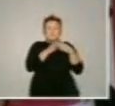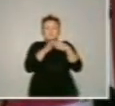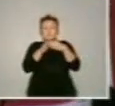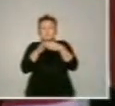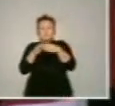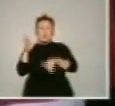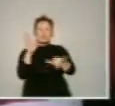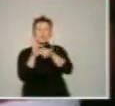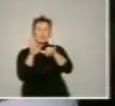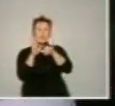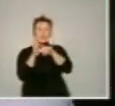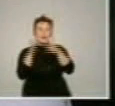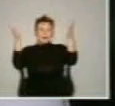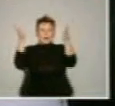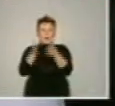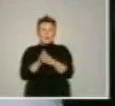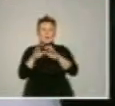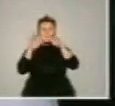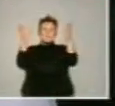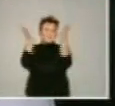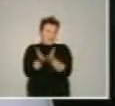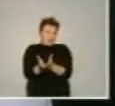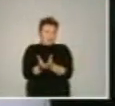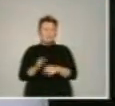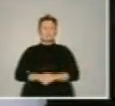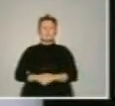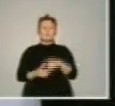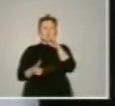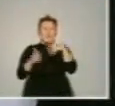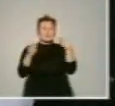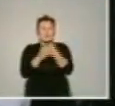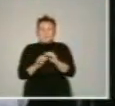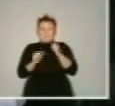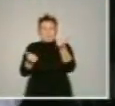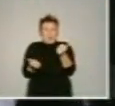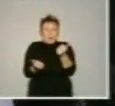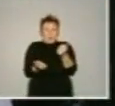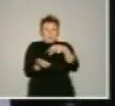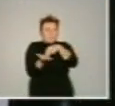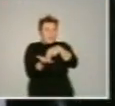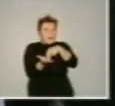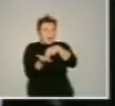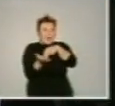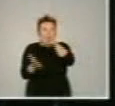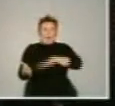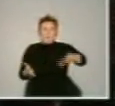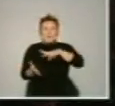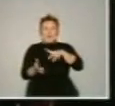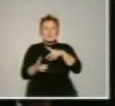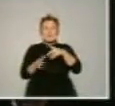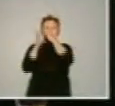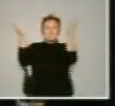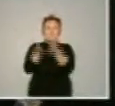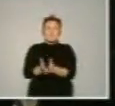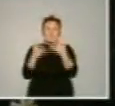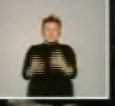del barranco del Bufadero y desembarcan mil hombres que ponen pie en la playa de Valle Seco.